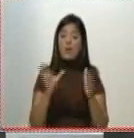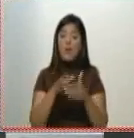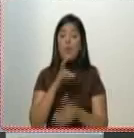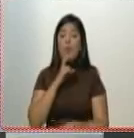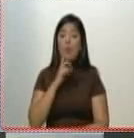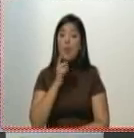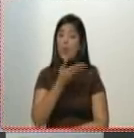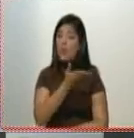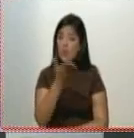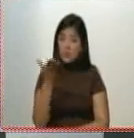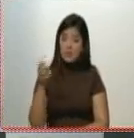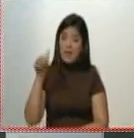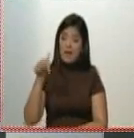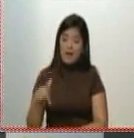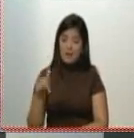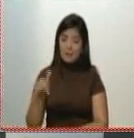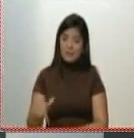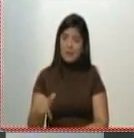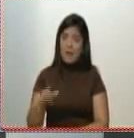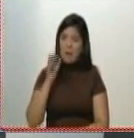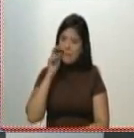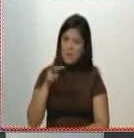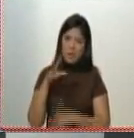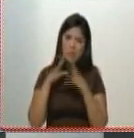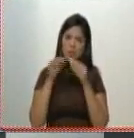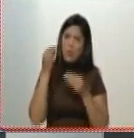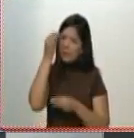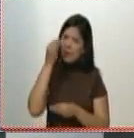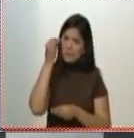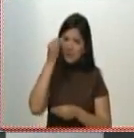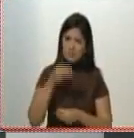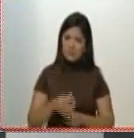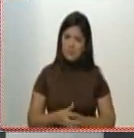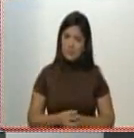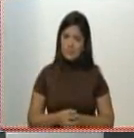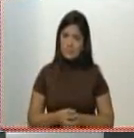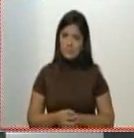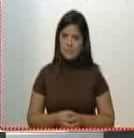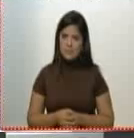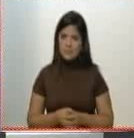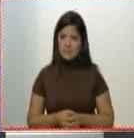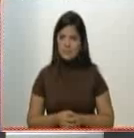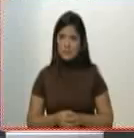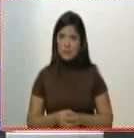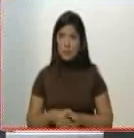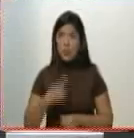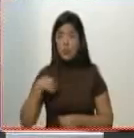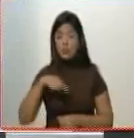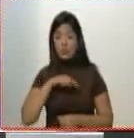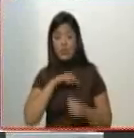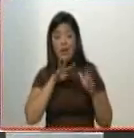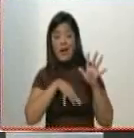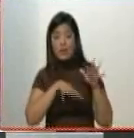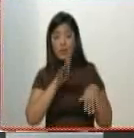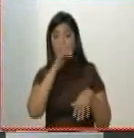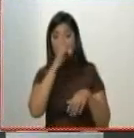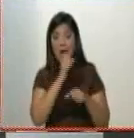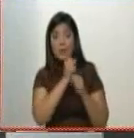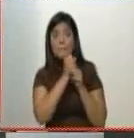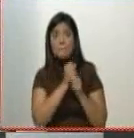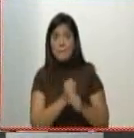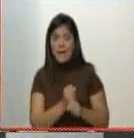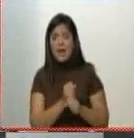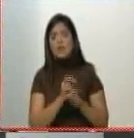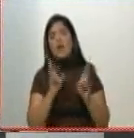Usted está acá presente y viendo todo esto, ¿qué opinión tiene al respecto? Bueno, mira, teníamos tiempo, 14 años esperando el gimnasio, gracias a